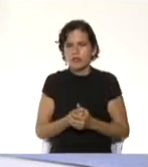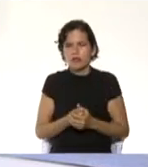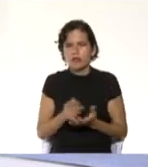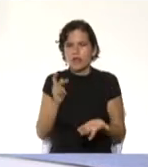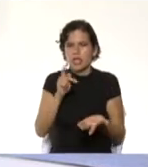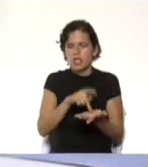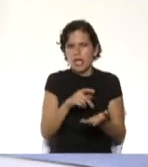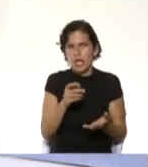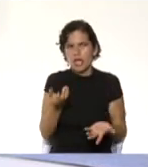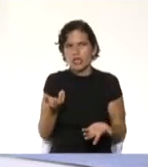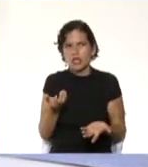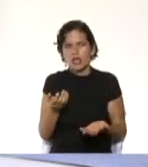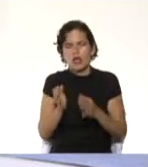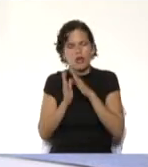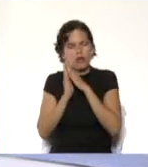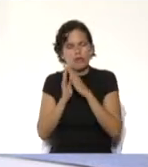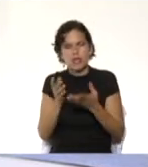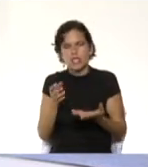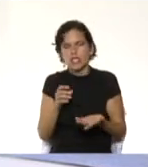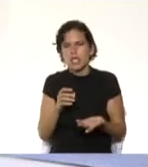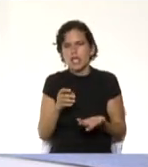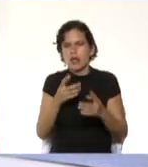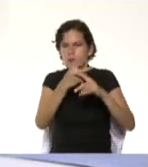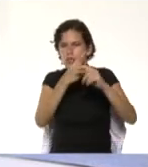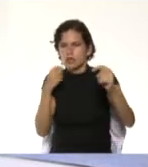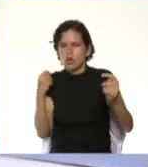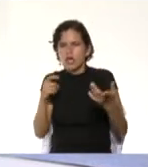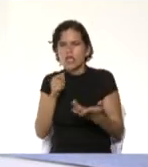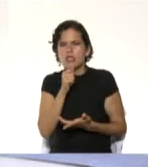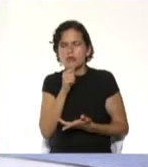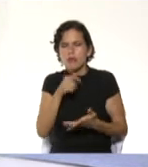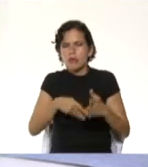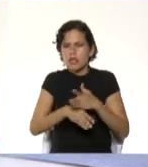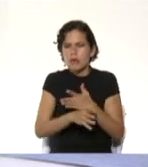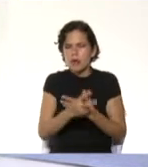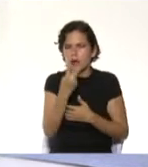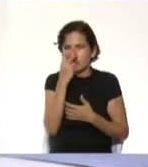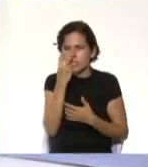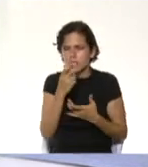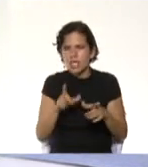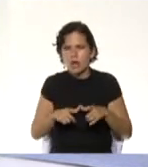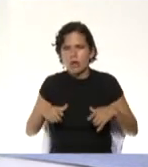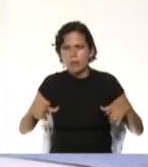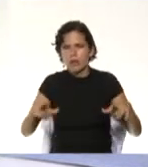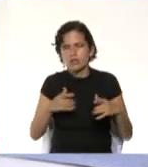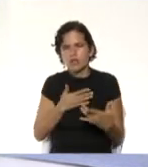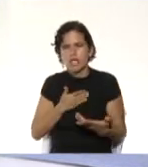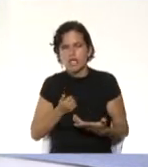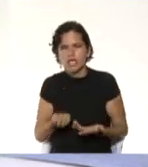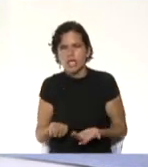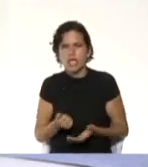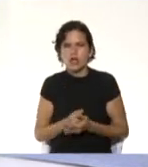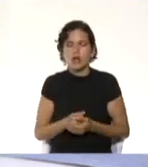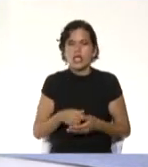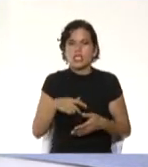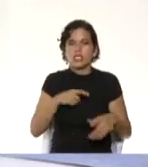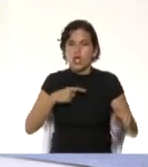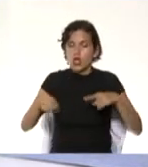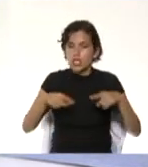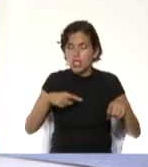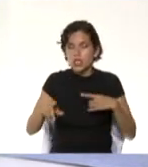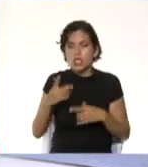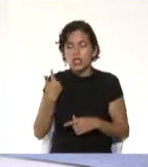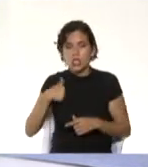transporte, para quedarme allá, quién me va a llevar a visitar los espacios que quiero en el estado Amazonas. Entonces,